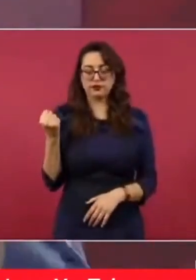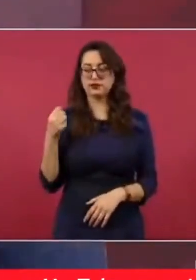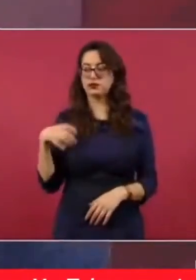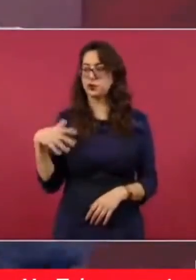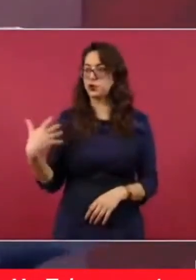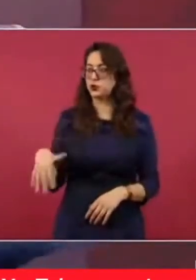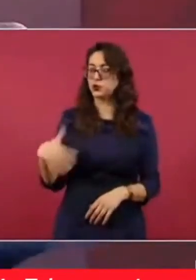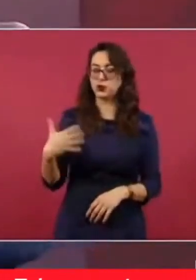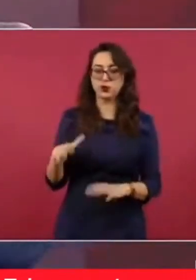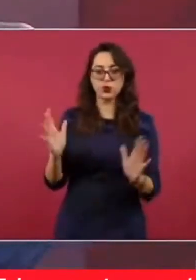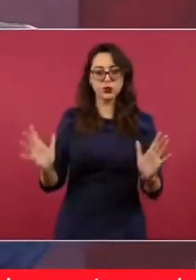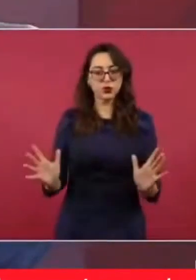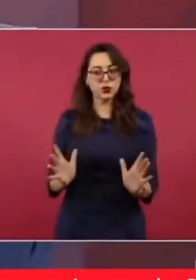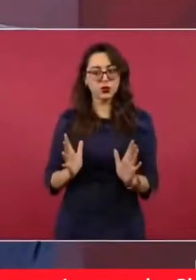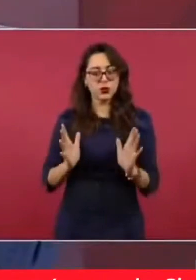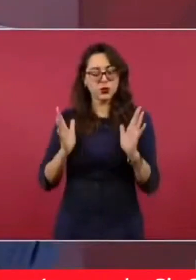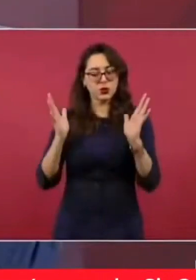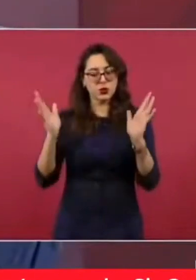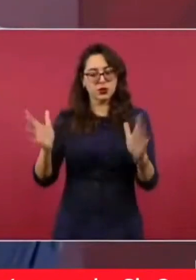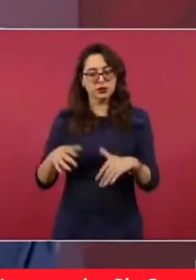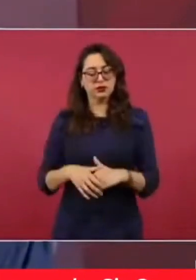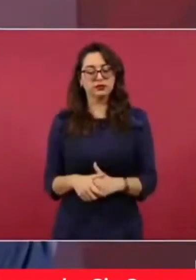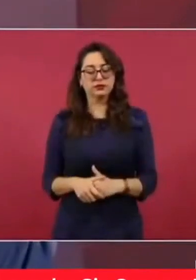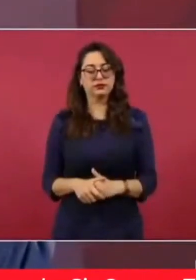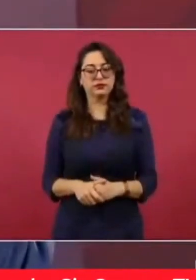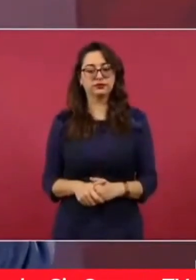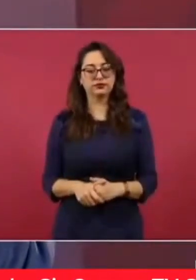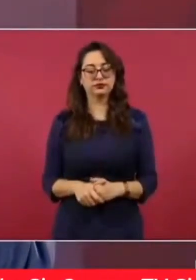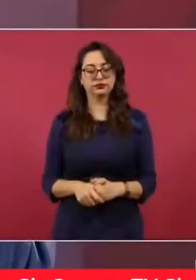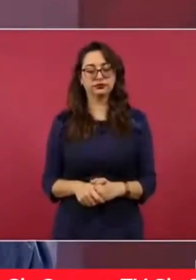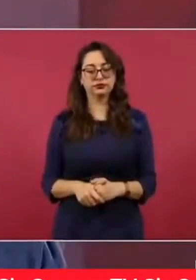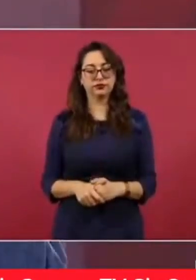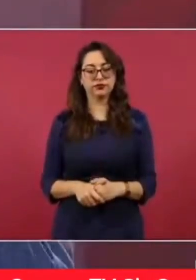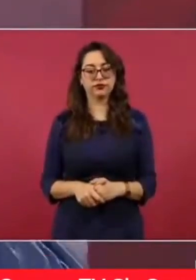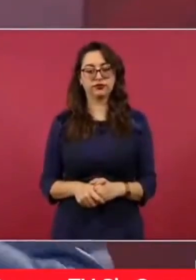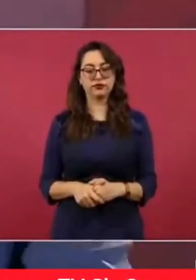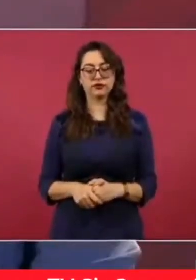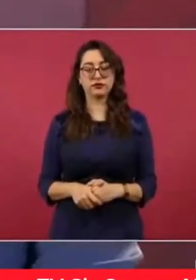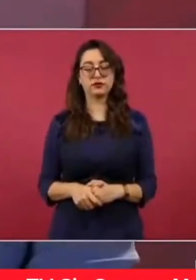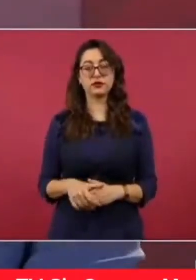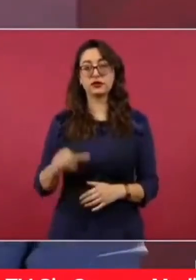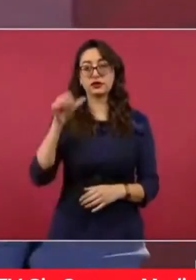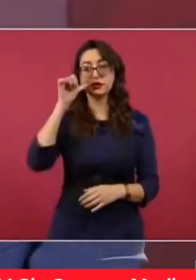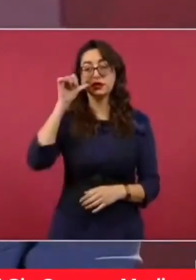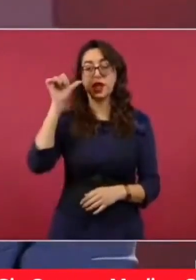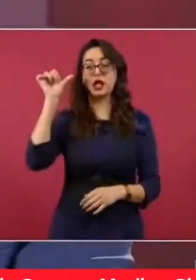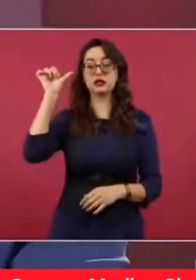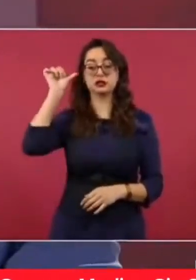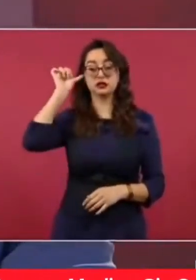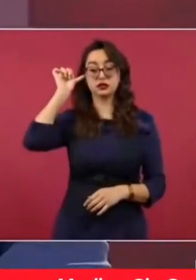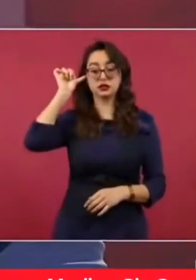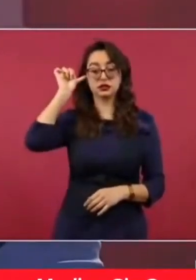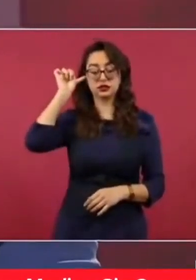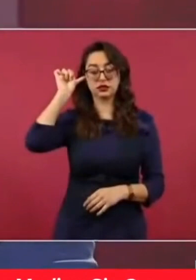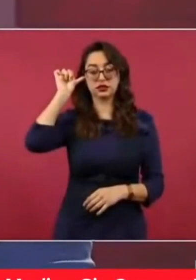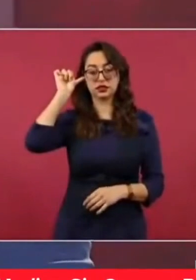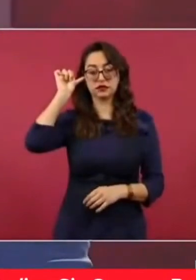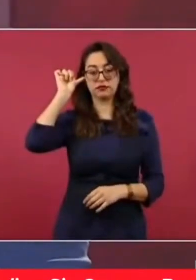un